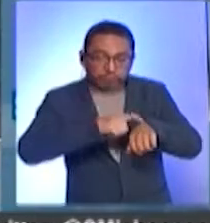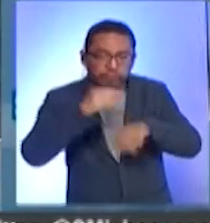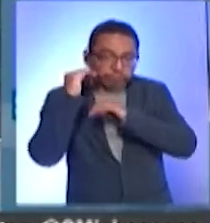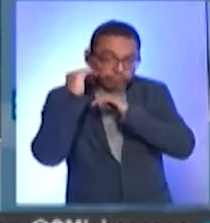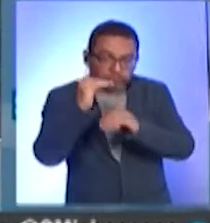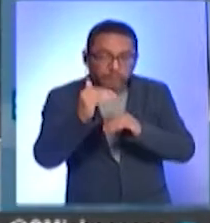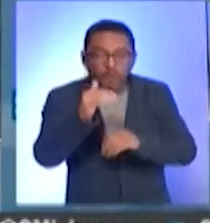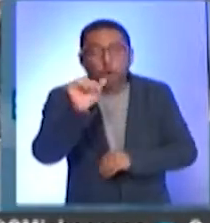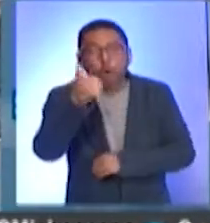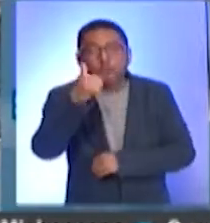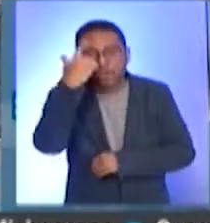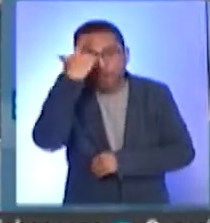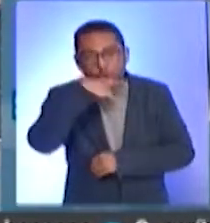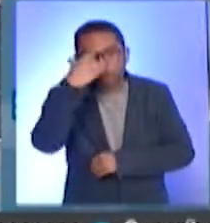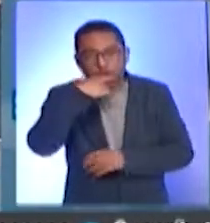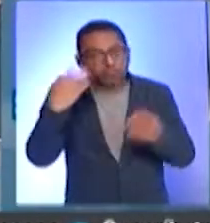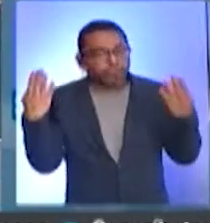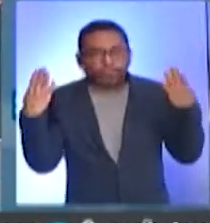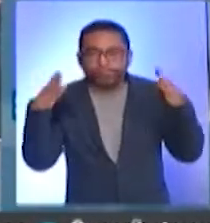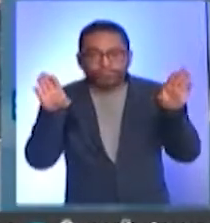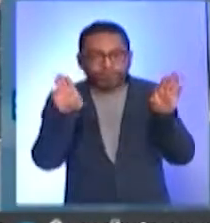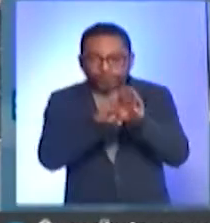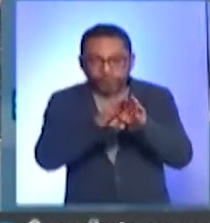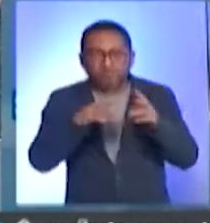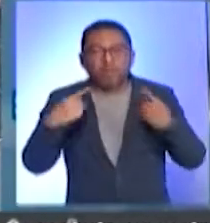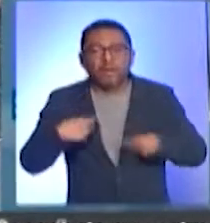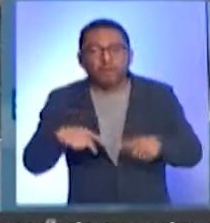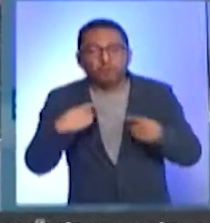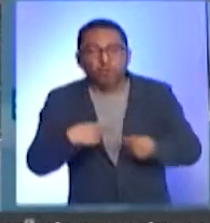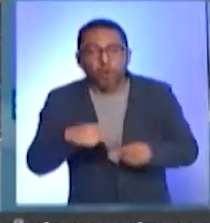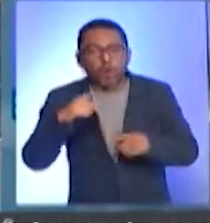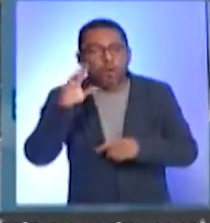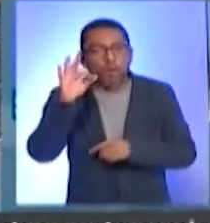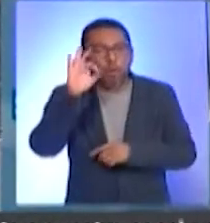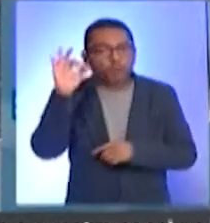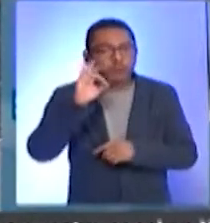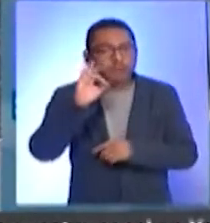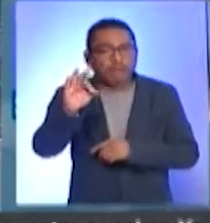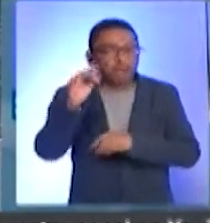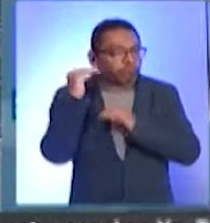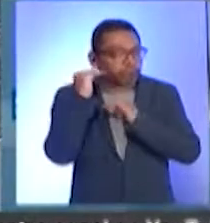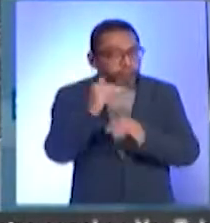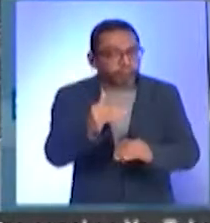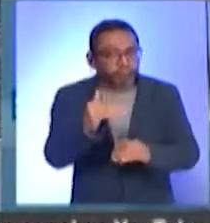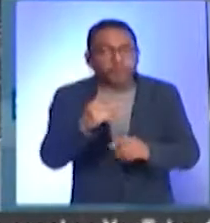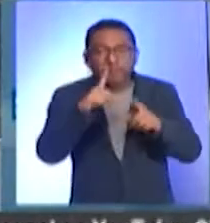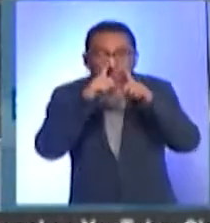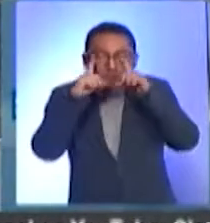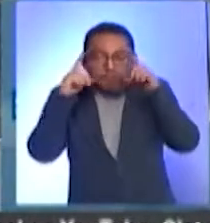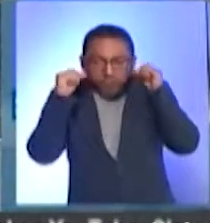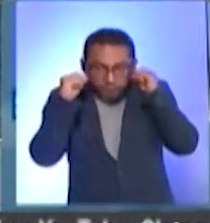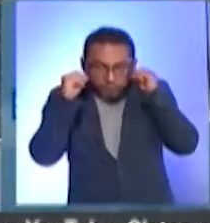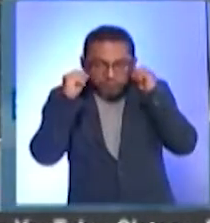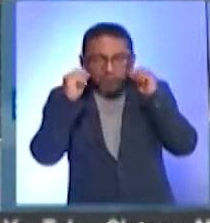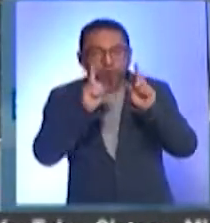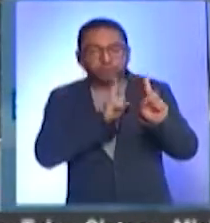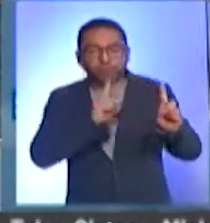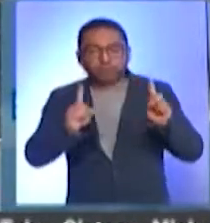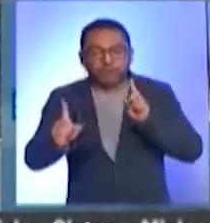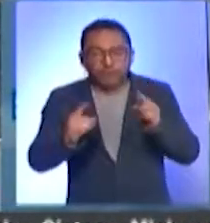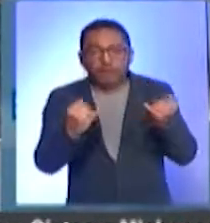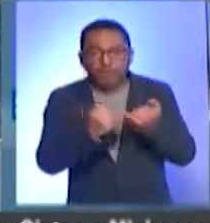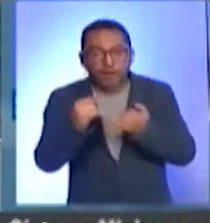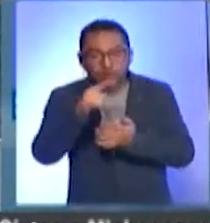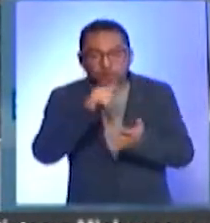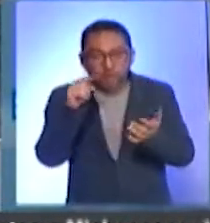a las 23 horas el aforo máximo del 40% la sana distancia el uso correcto y obligatorio del cubrebocas y el respeto a